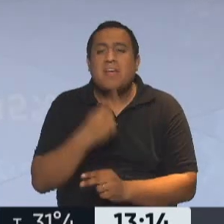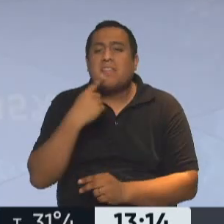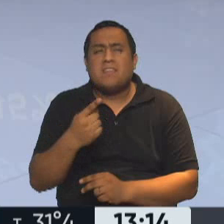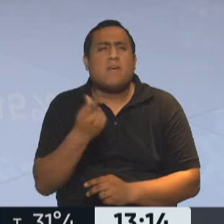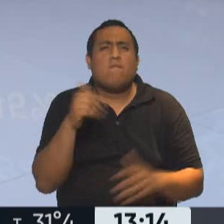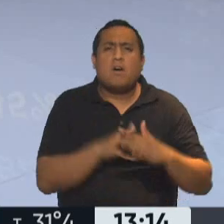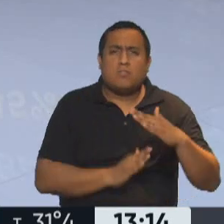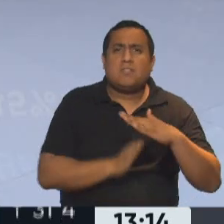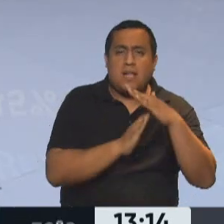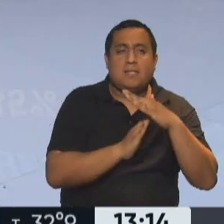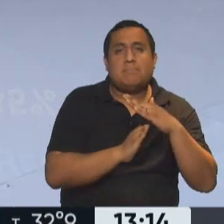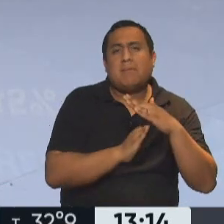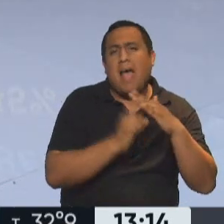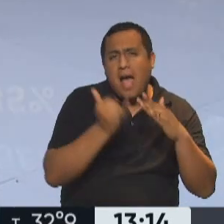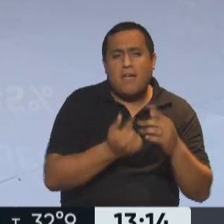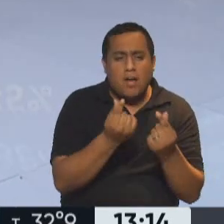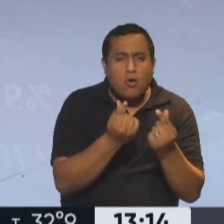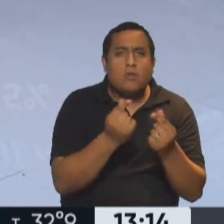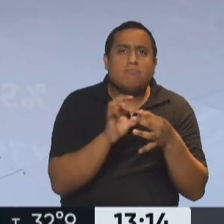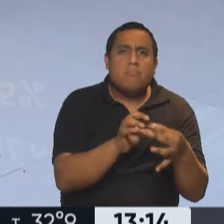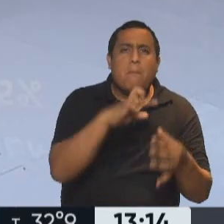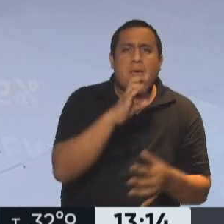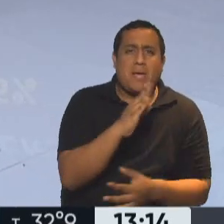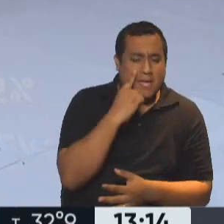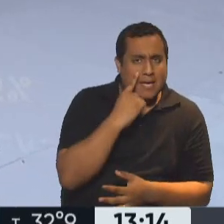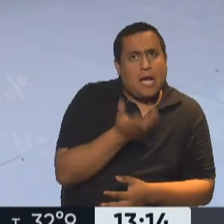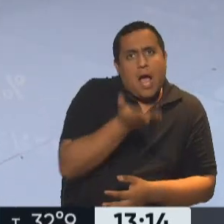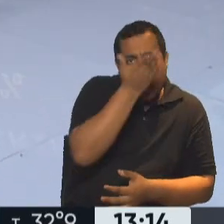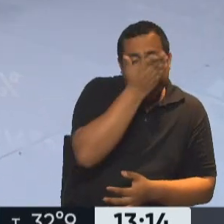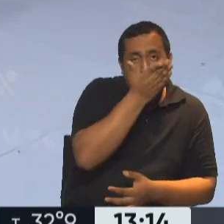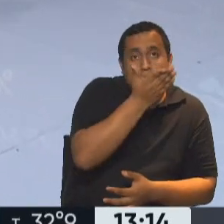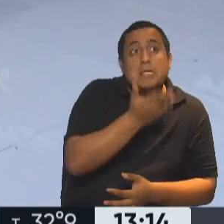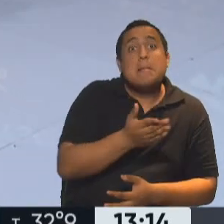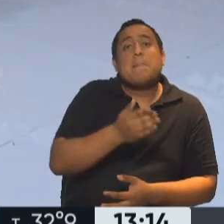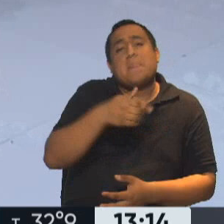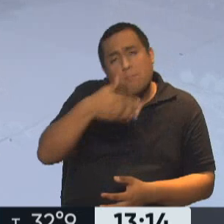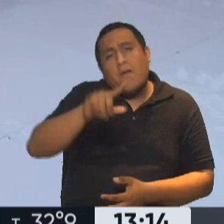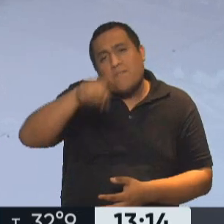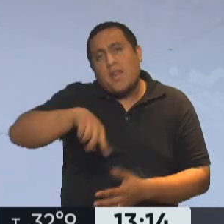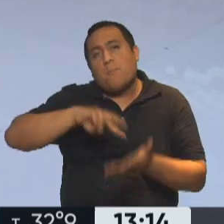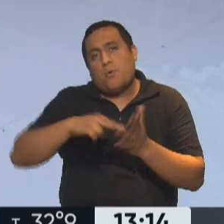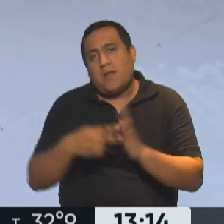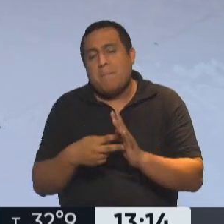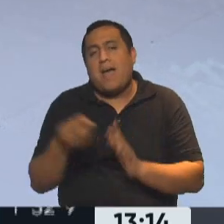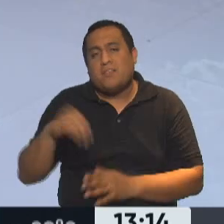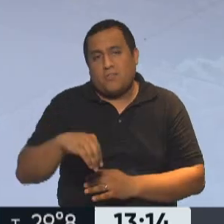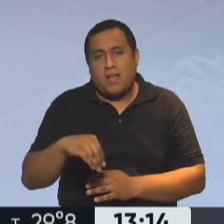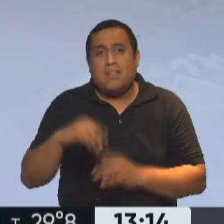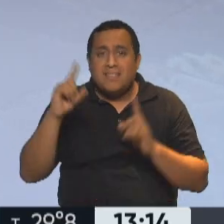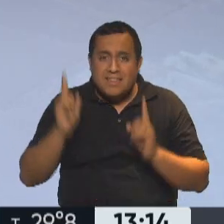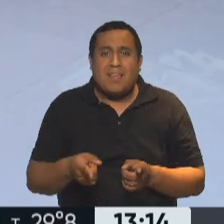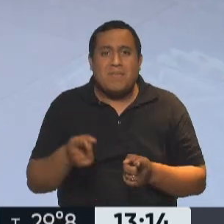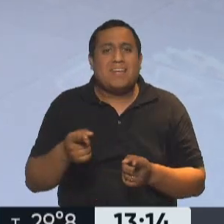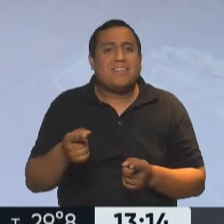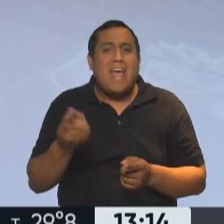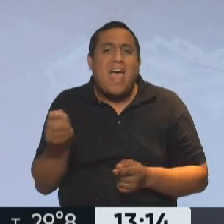del Banco Central sobre el PBI que son elevados. Bueno, esto va a generar un problema adicional en ese frente. Hay una rentabilidad extra que